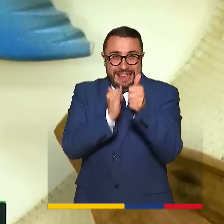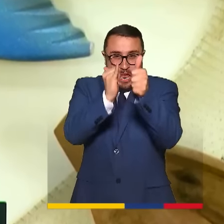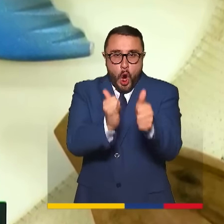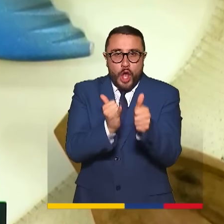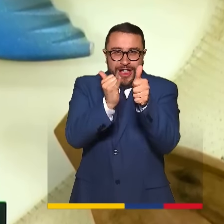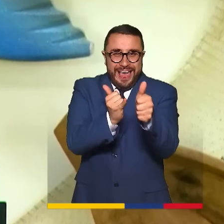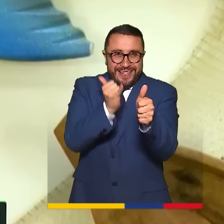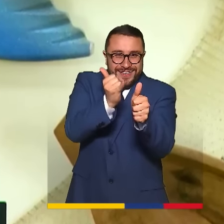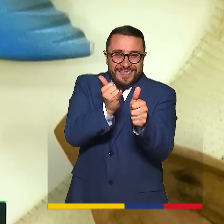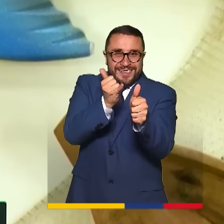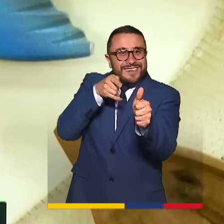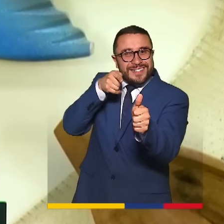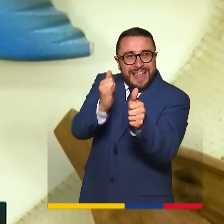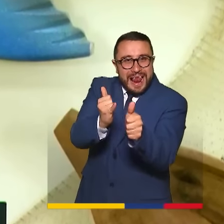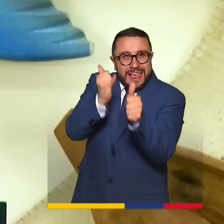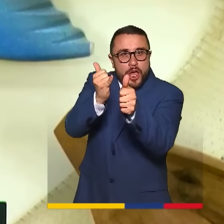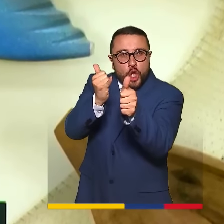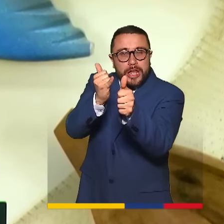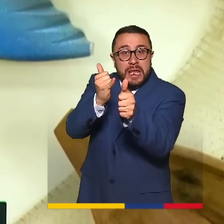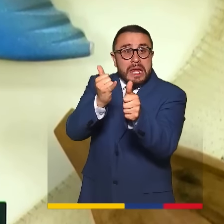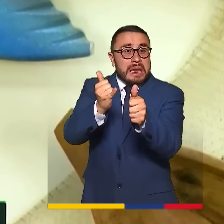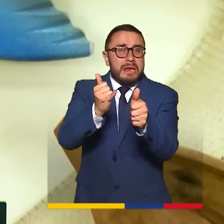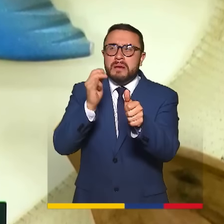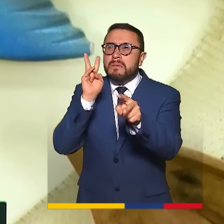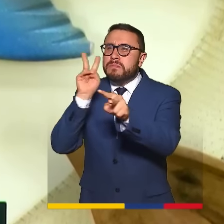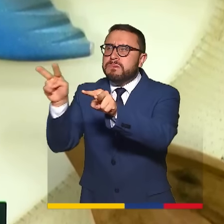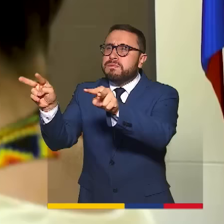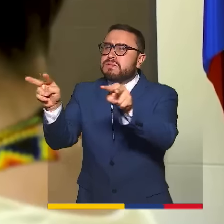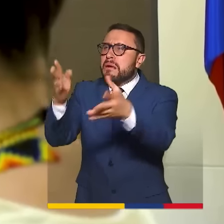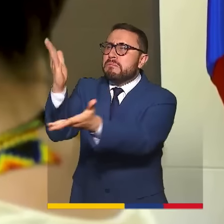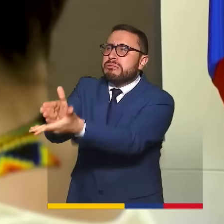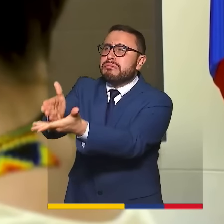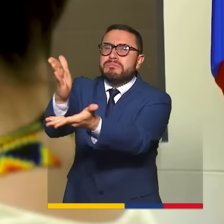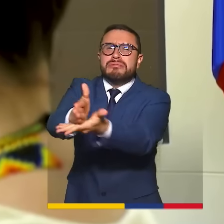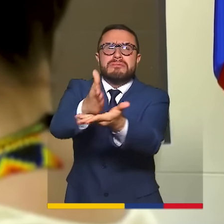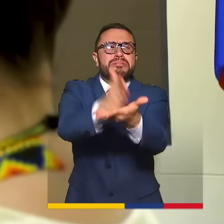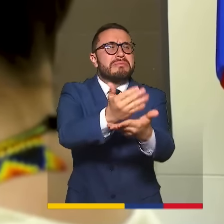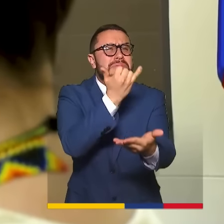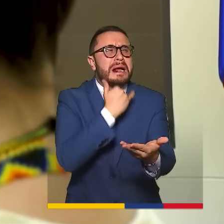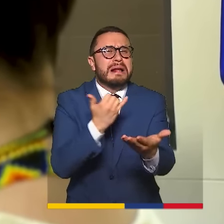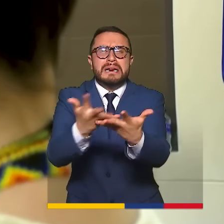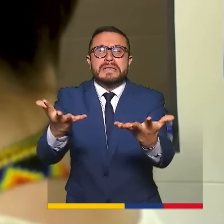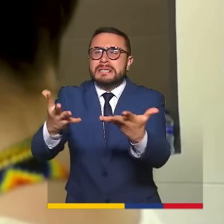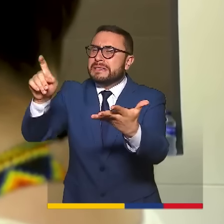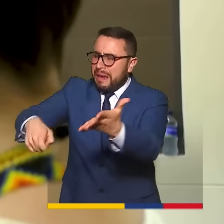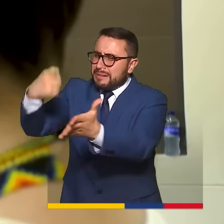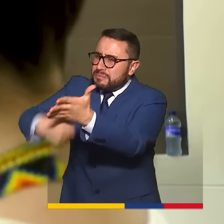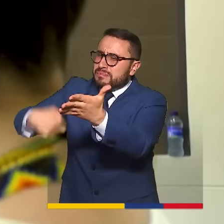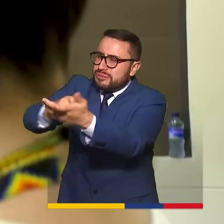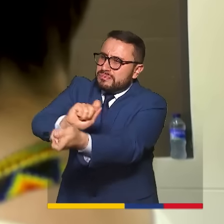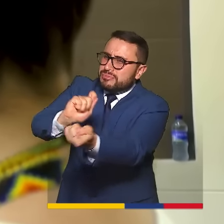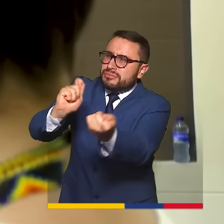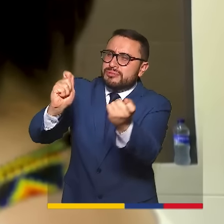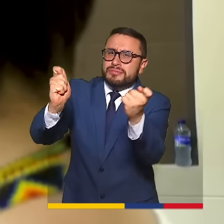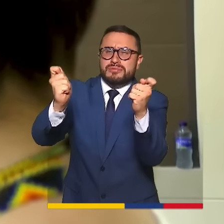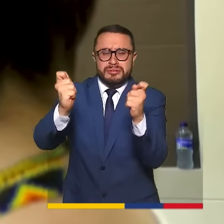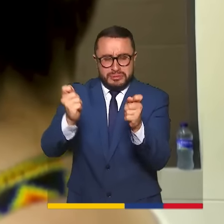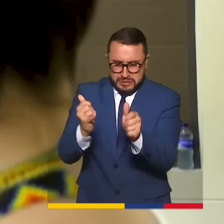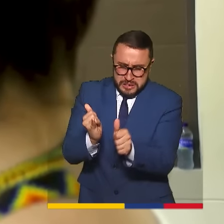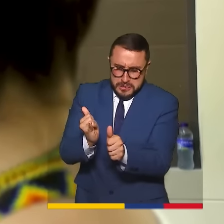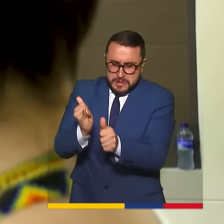Por el camino voy deshaciendo entuertos, cabalgando mi Rocinante, llevando mi aldaba y